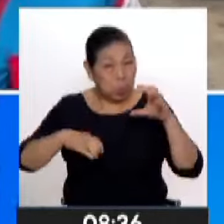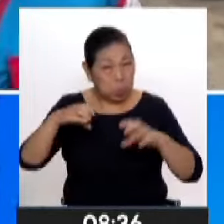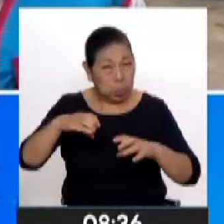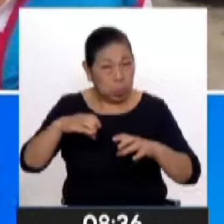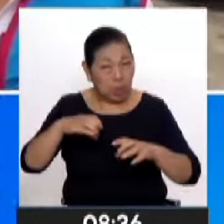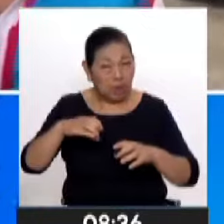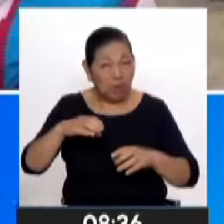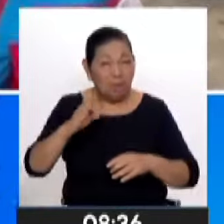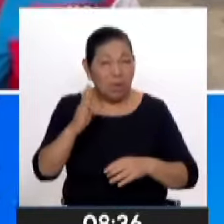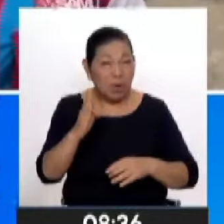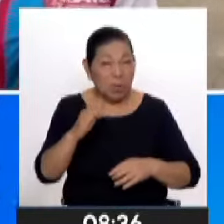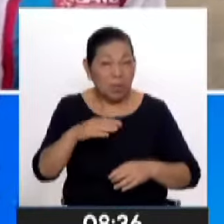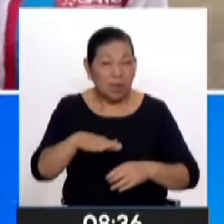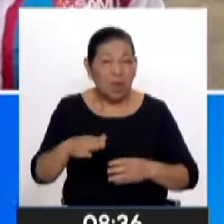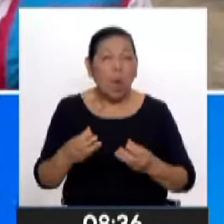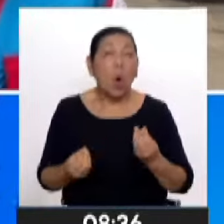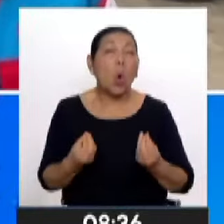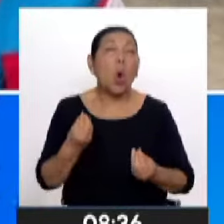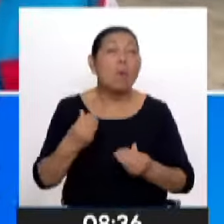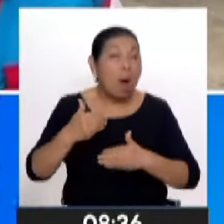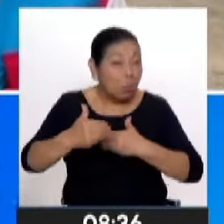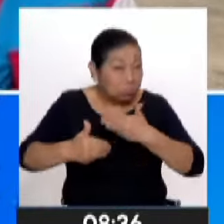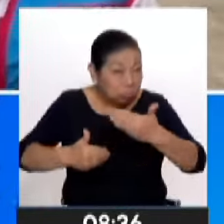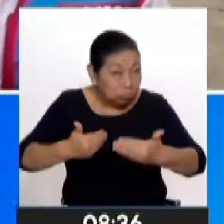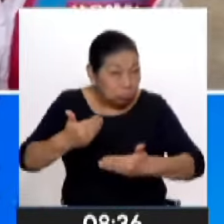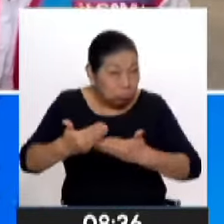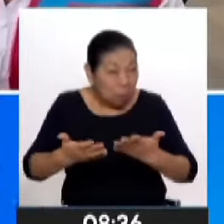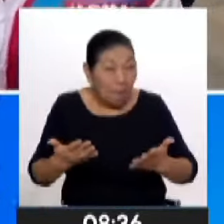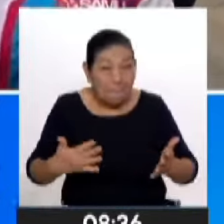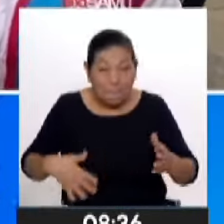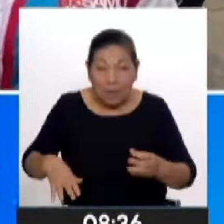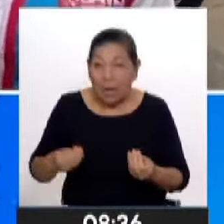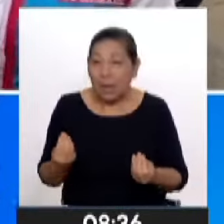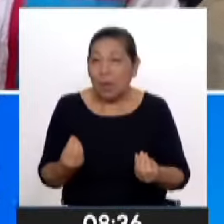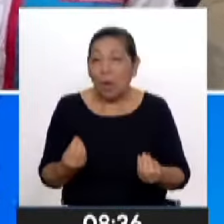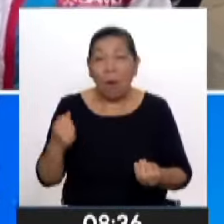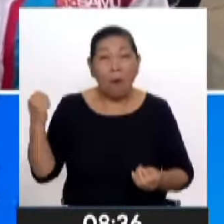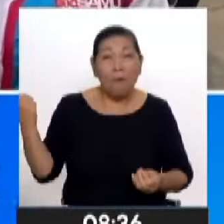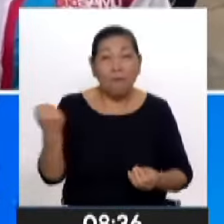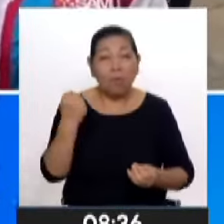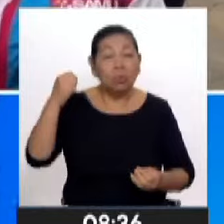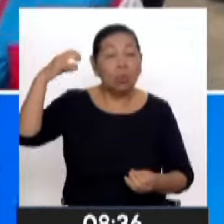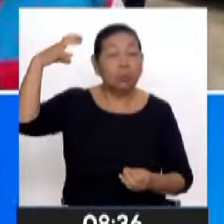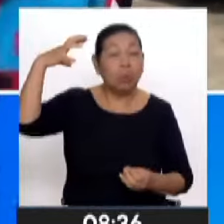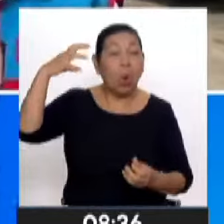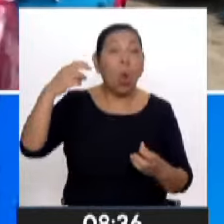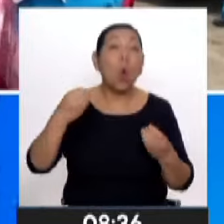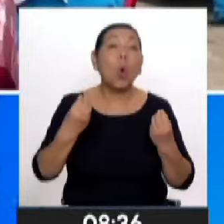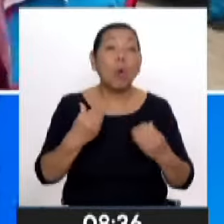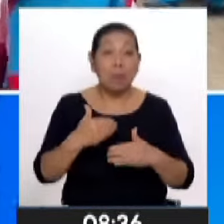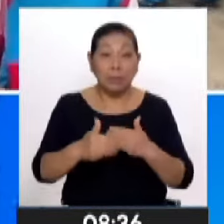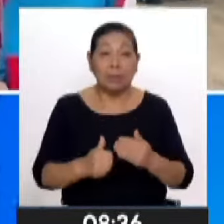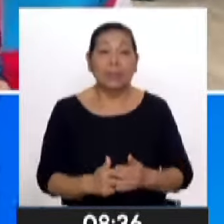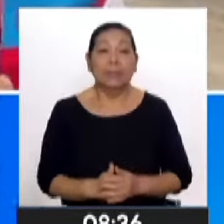región. ¿Hasta cuándo vamos a estar en estas condiciones, tanto en temporada de playa como en fuertes rayos del sol y altas temperaturas?